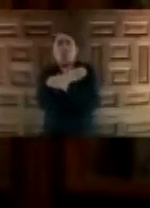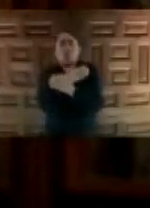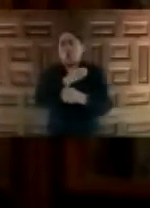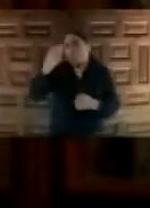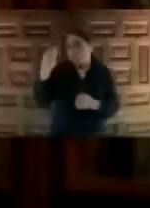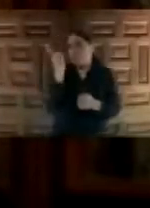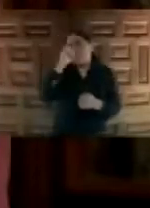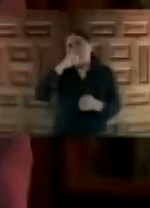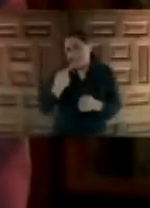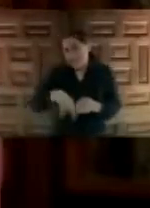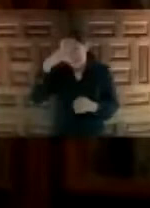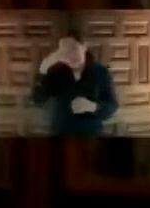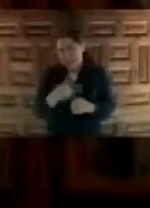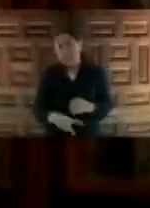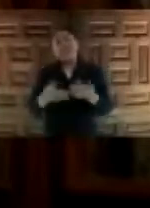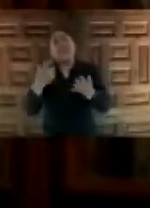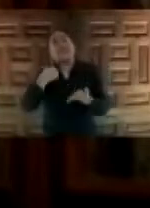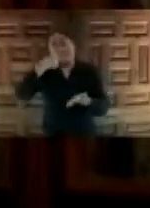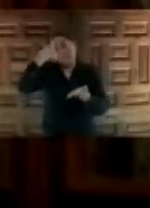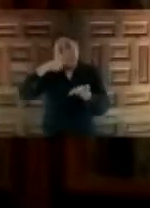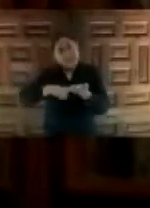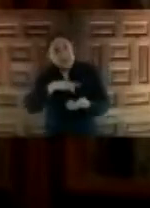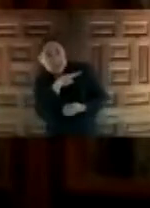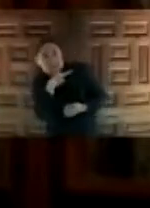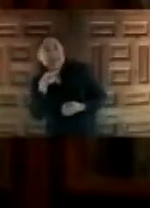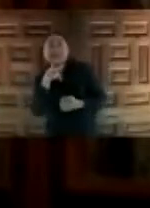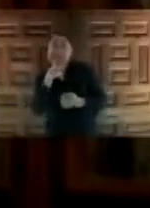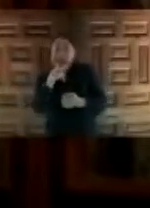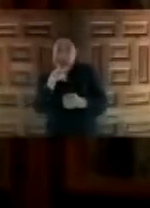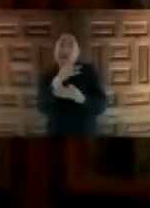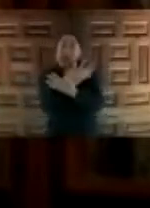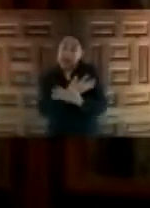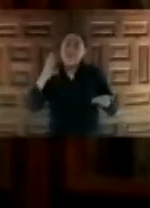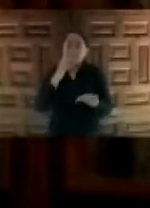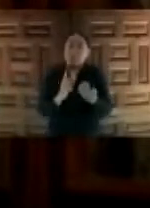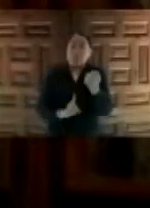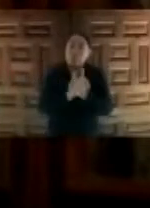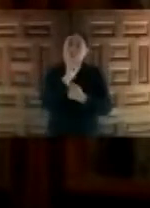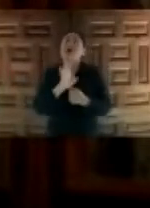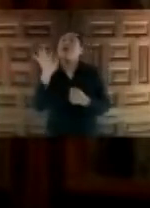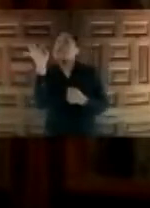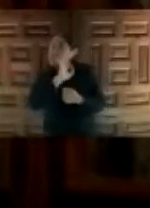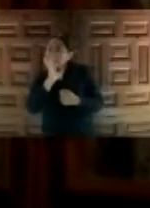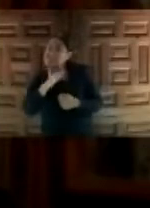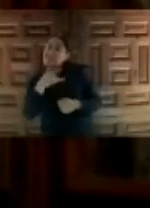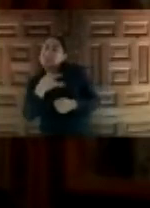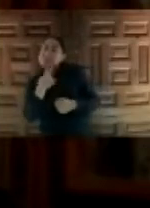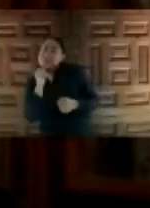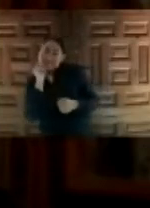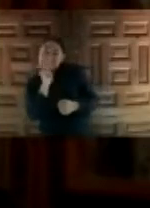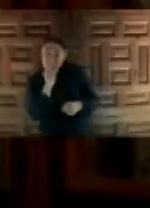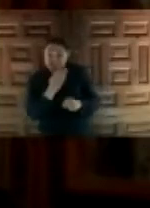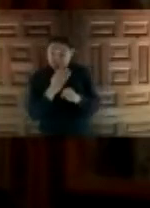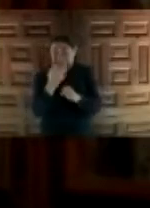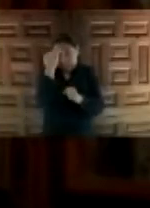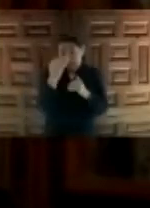México. Y eso yo creo que es un problema muy grande, porque es posible que lleguemos pronto a la conclusión de que estamos viviendo